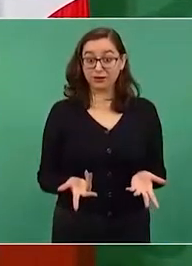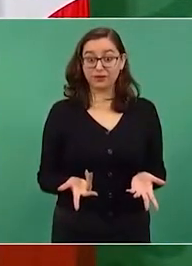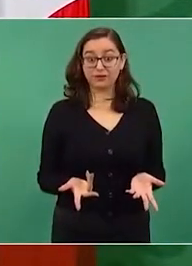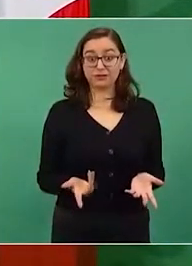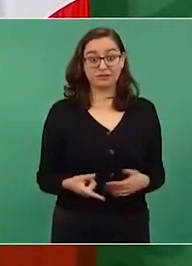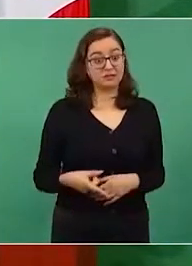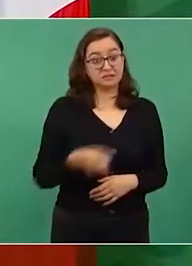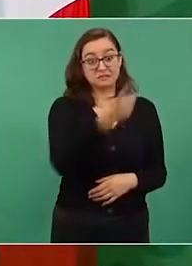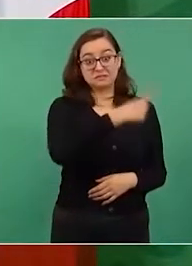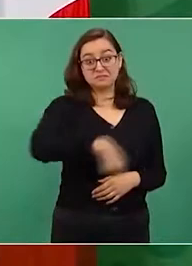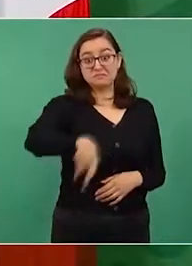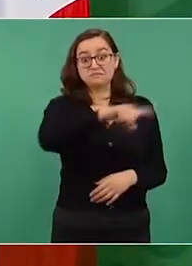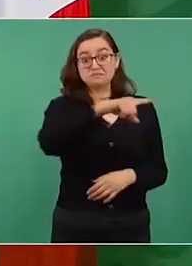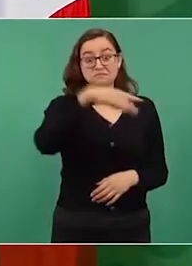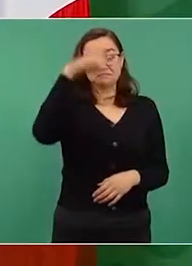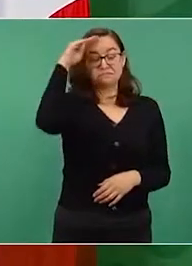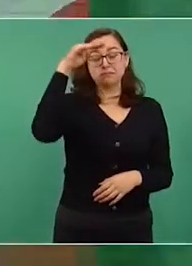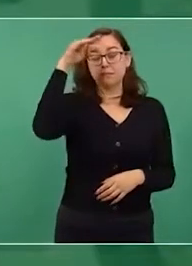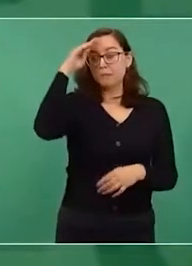consideran como